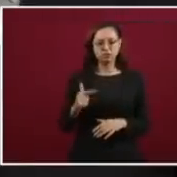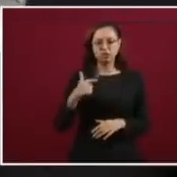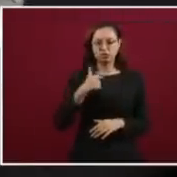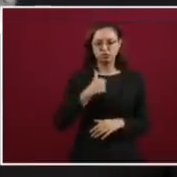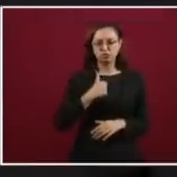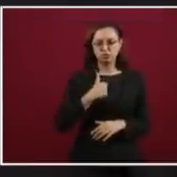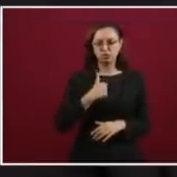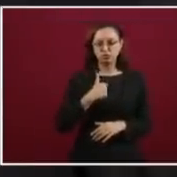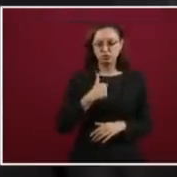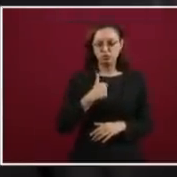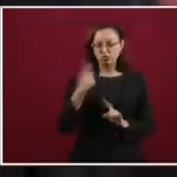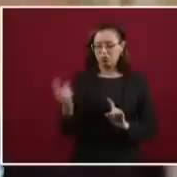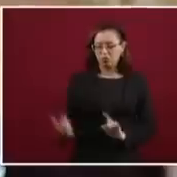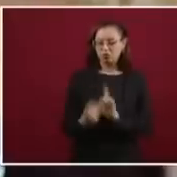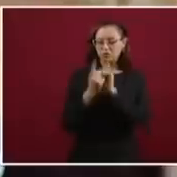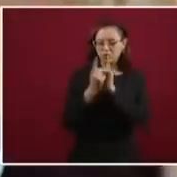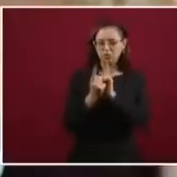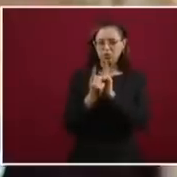de